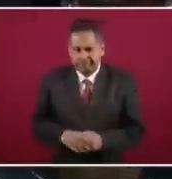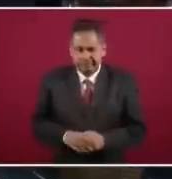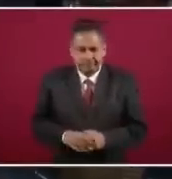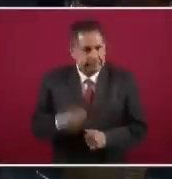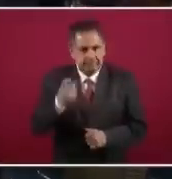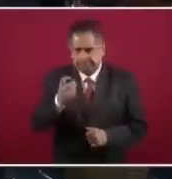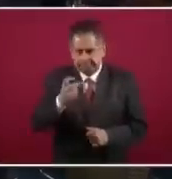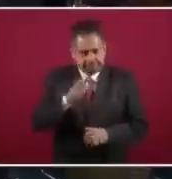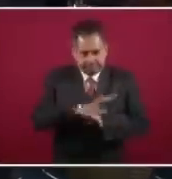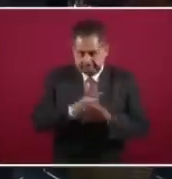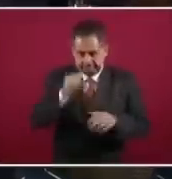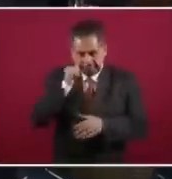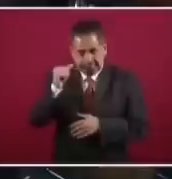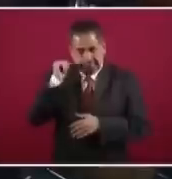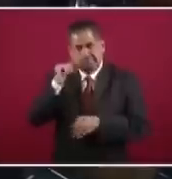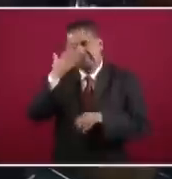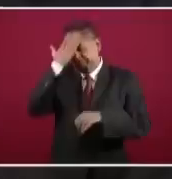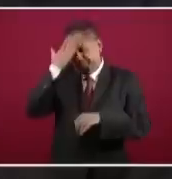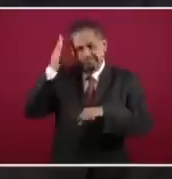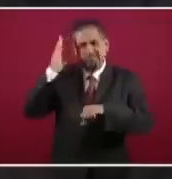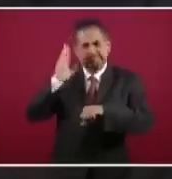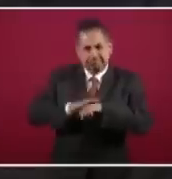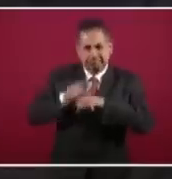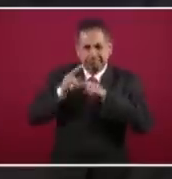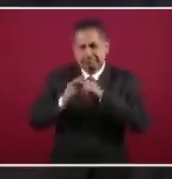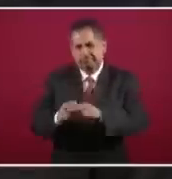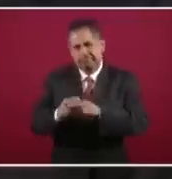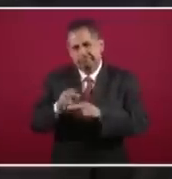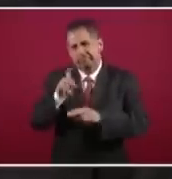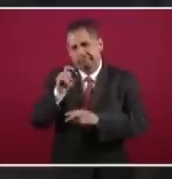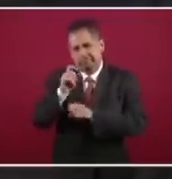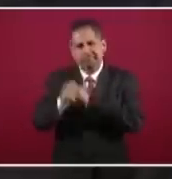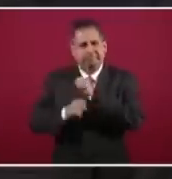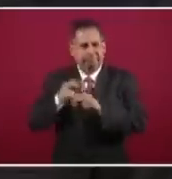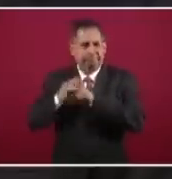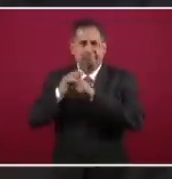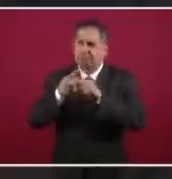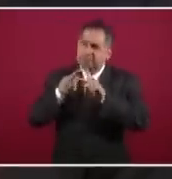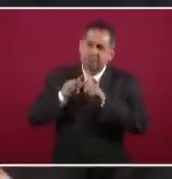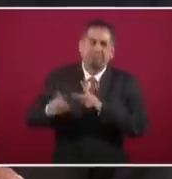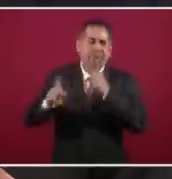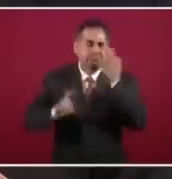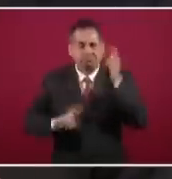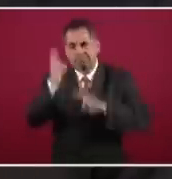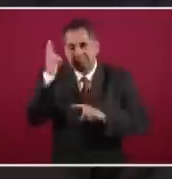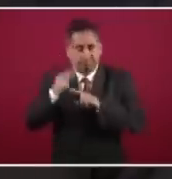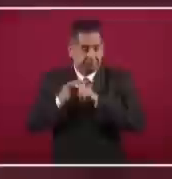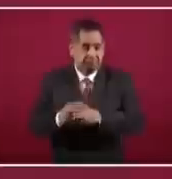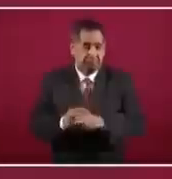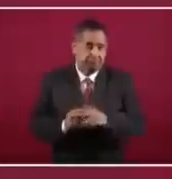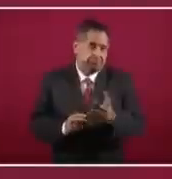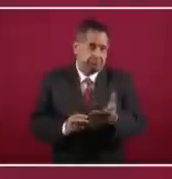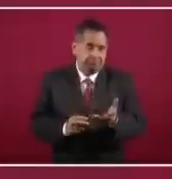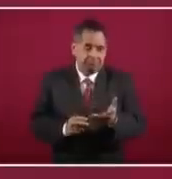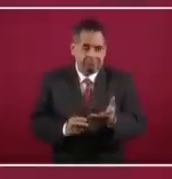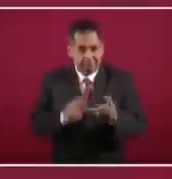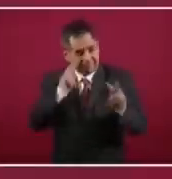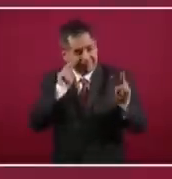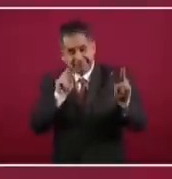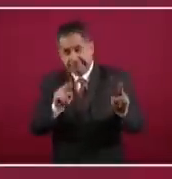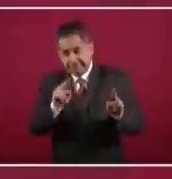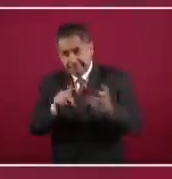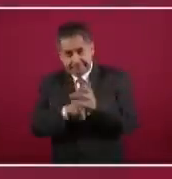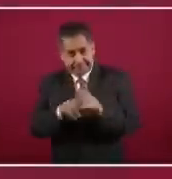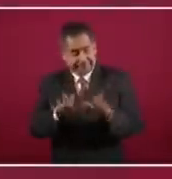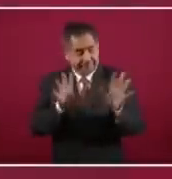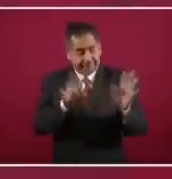Por eso ayer que se conmemora un aniversario más del inicio de la revolución, esa escena que se